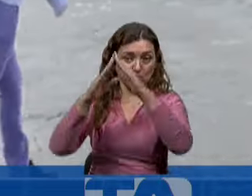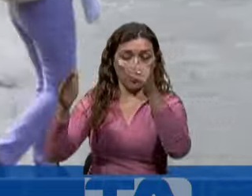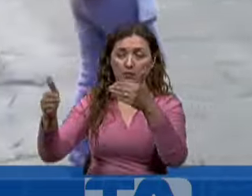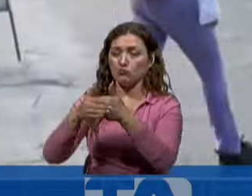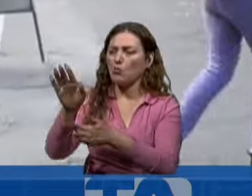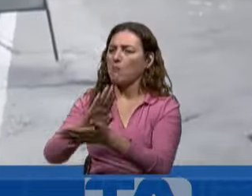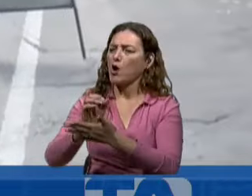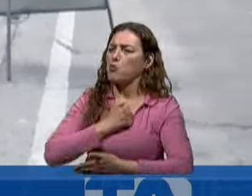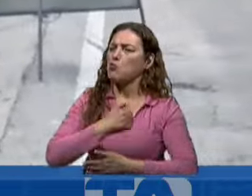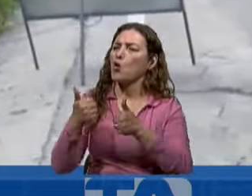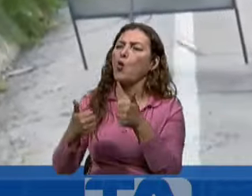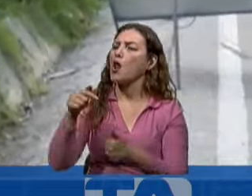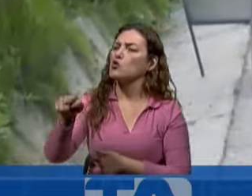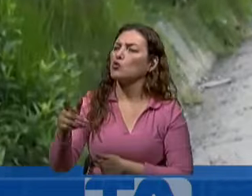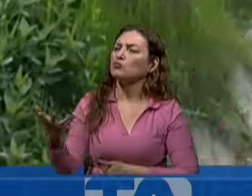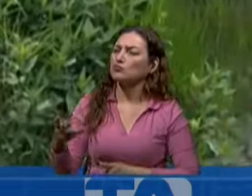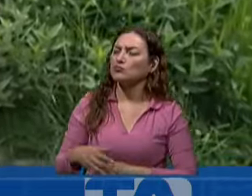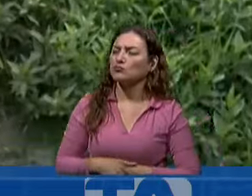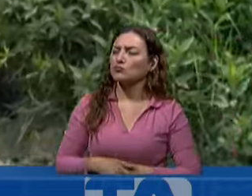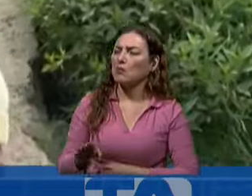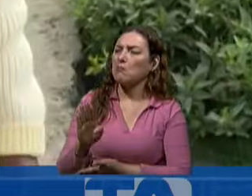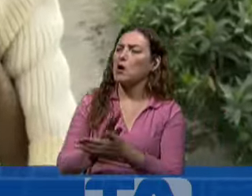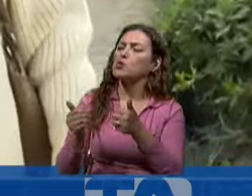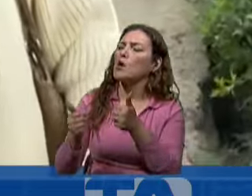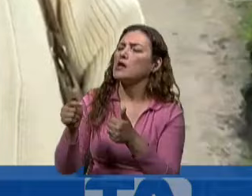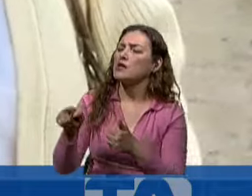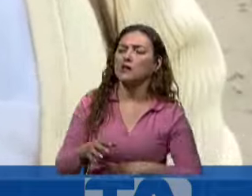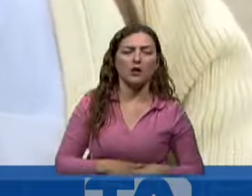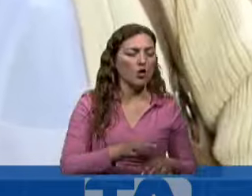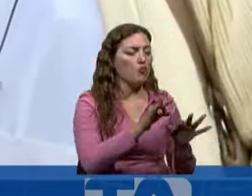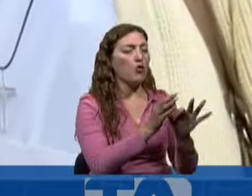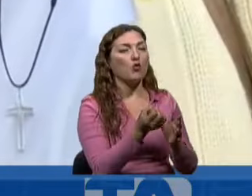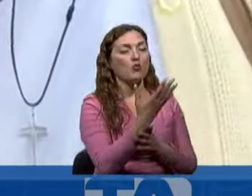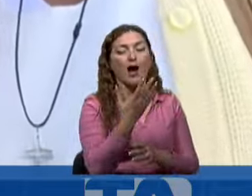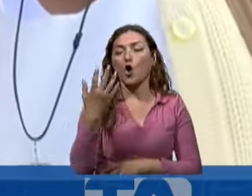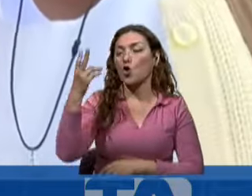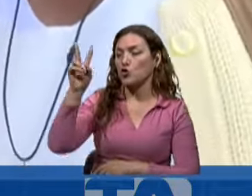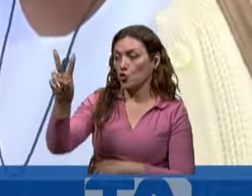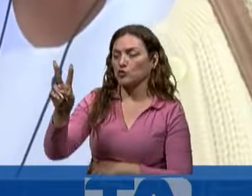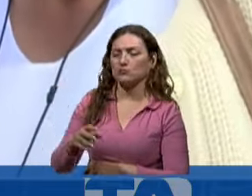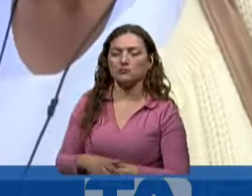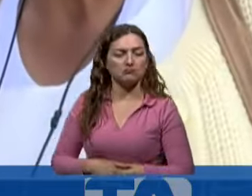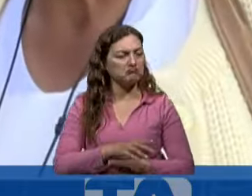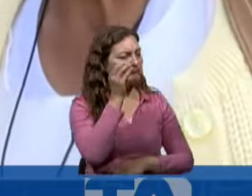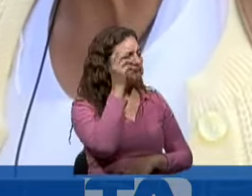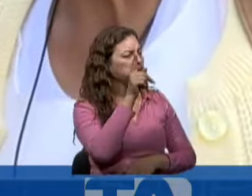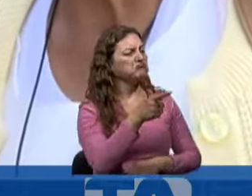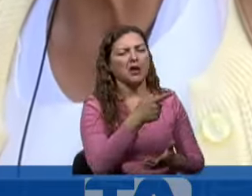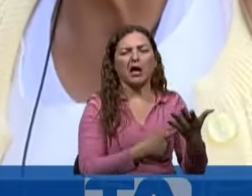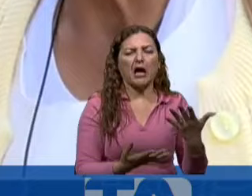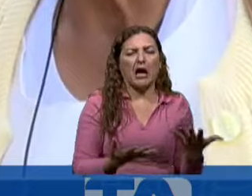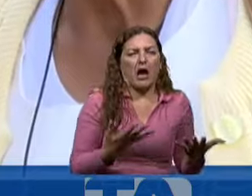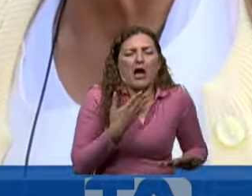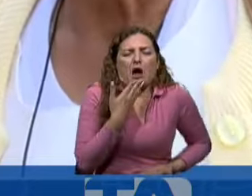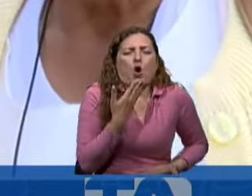barrio pertenece usted, mi señora? ¿Perdón? ¿A qué barrio pertenece usted? Aquí al Pueblo Blanco 2. Cuéntenos, ¿qué le parece? ¿Cómo hacían antes para